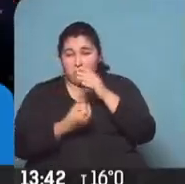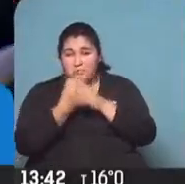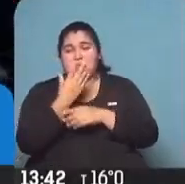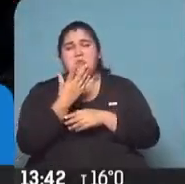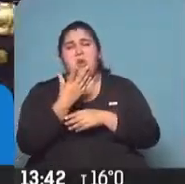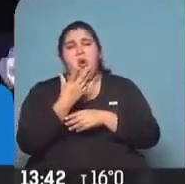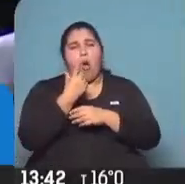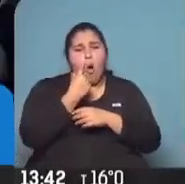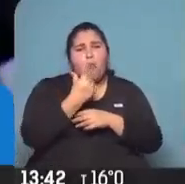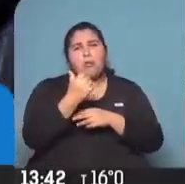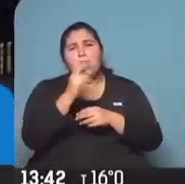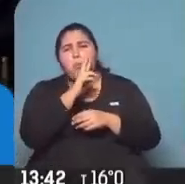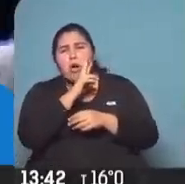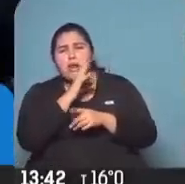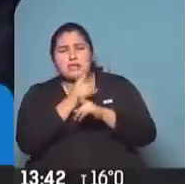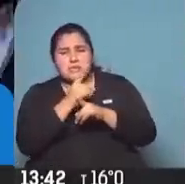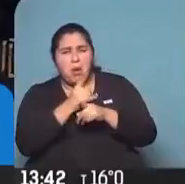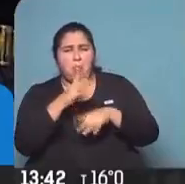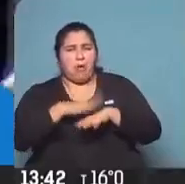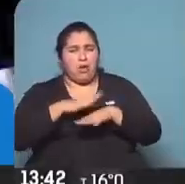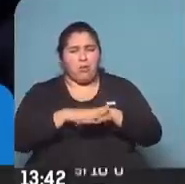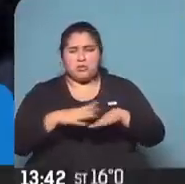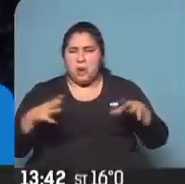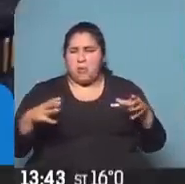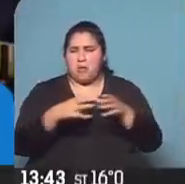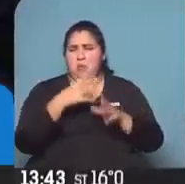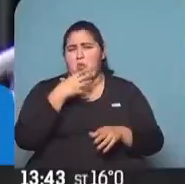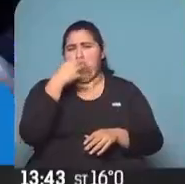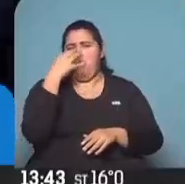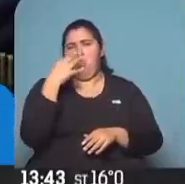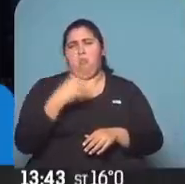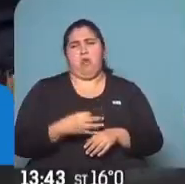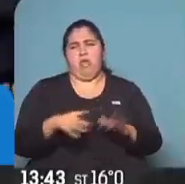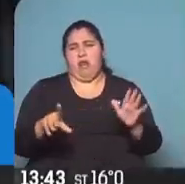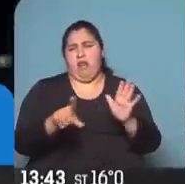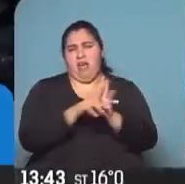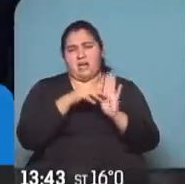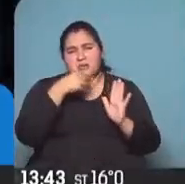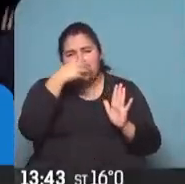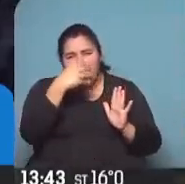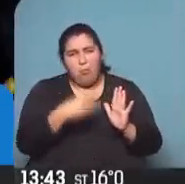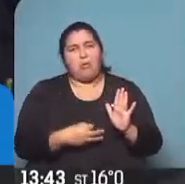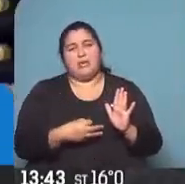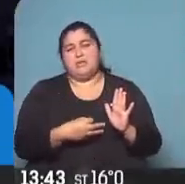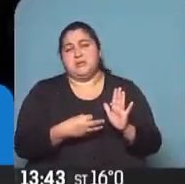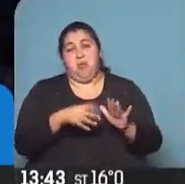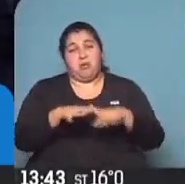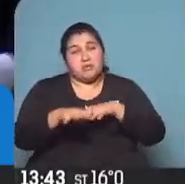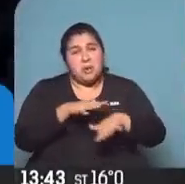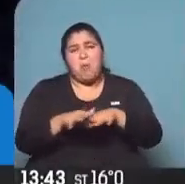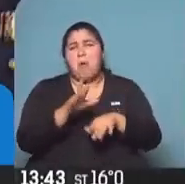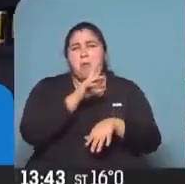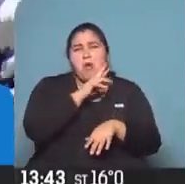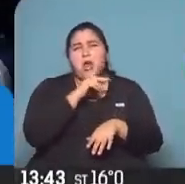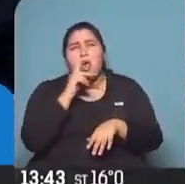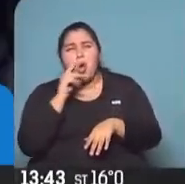habido hombres y mujeres encargados de hacer cumplir la ley con obligado de esos hombres y mujeres y en